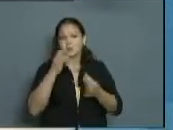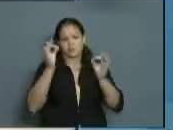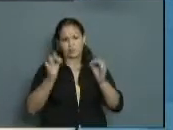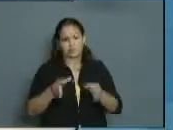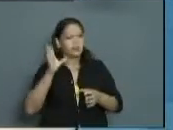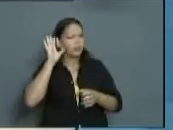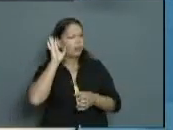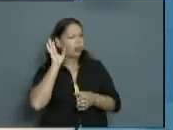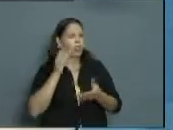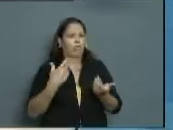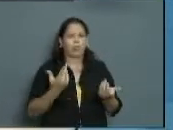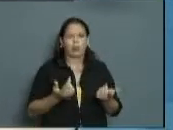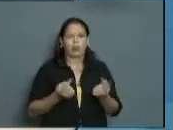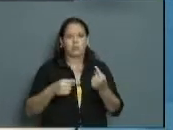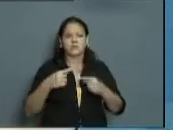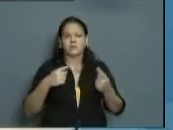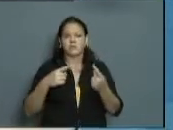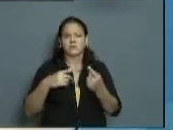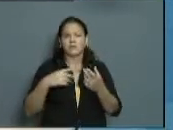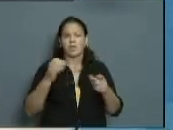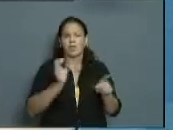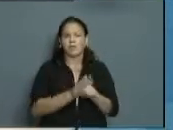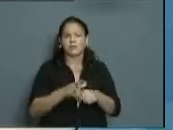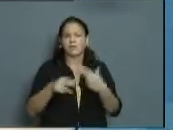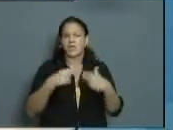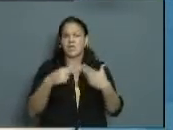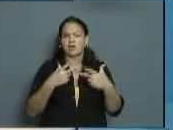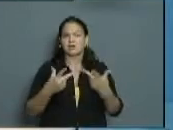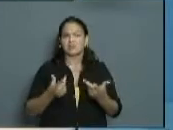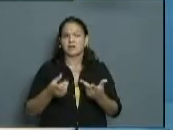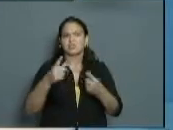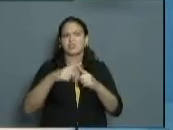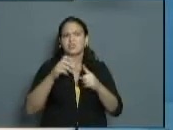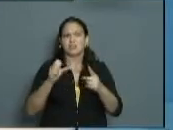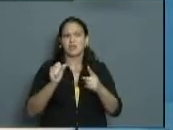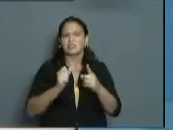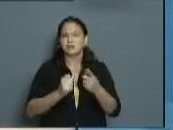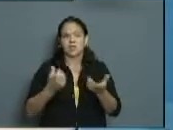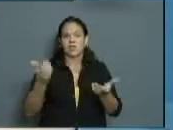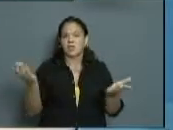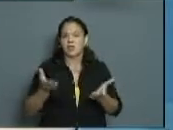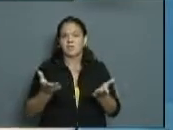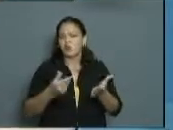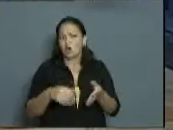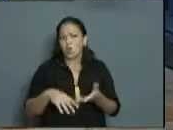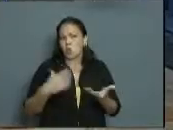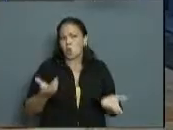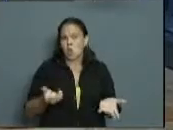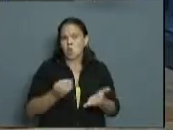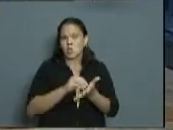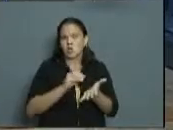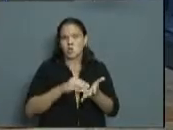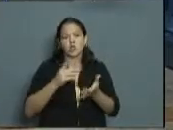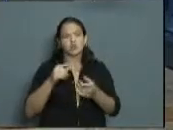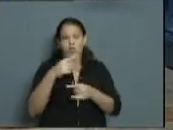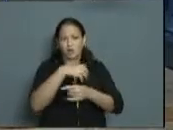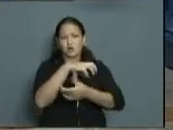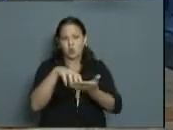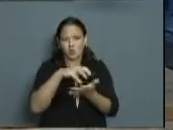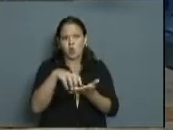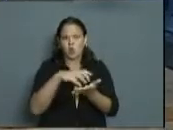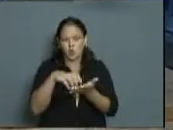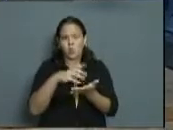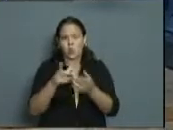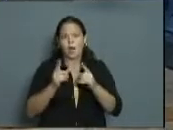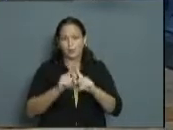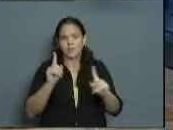escuchó se van a comenzar a hacer test rápidos en los vacunatorios, creo que no. De esto no hay información, doctor.